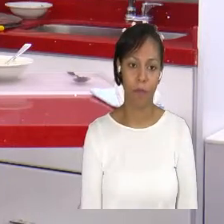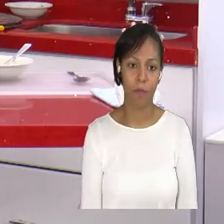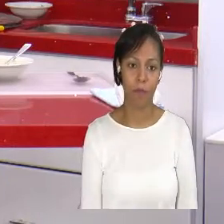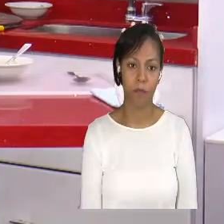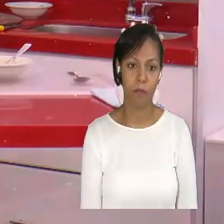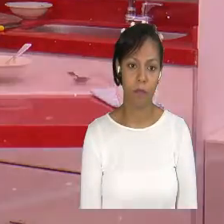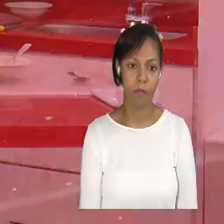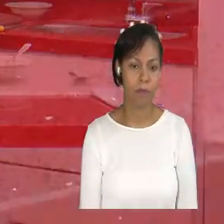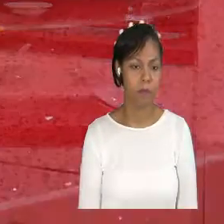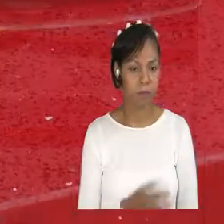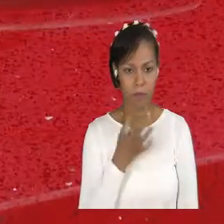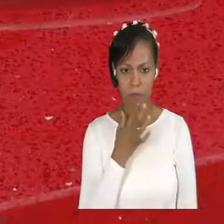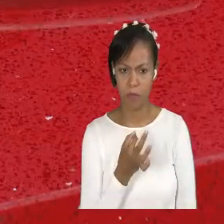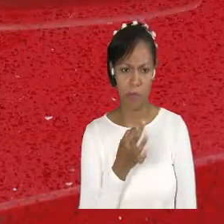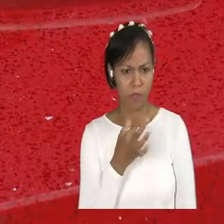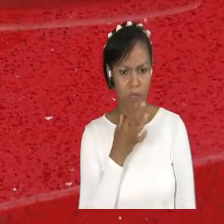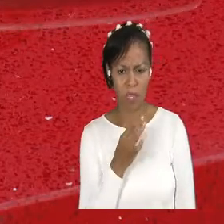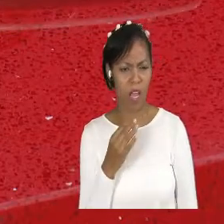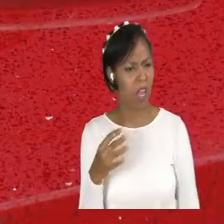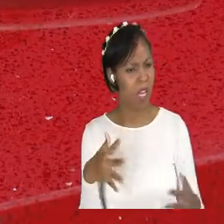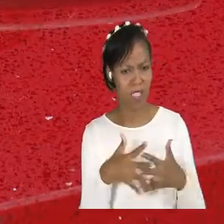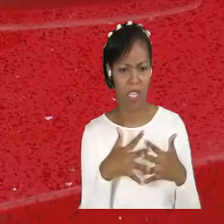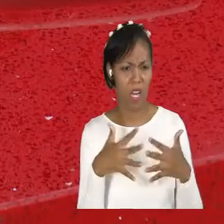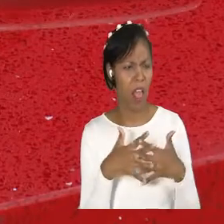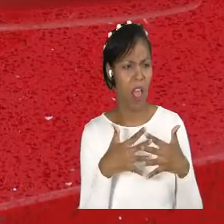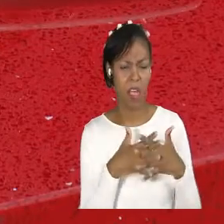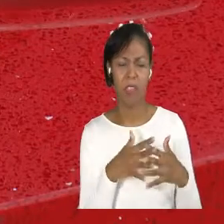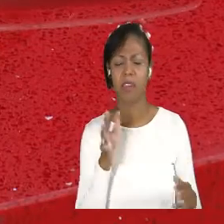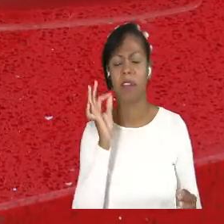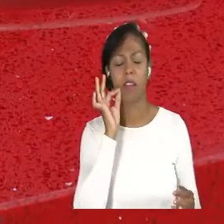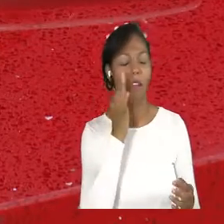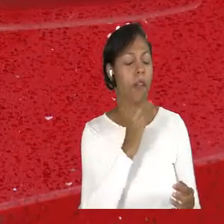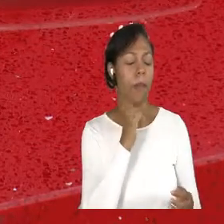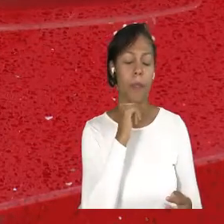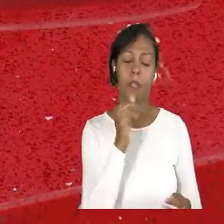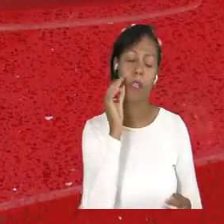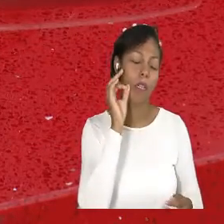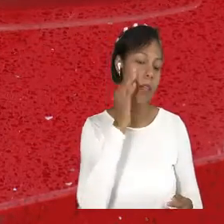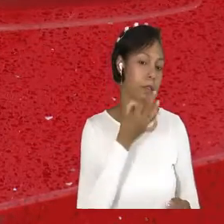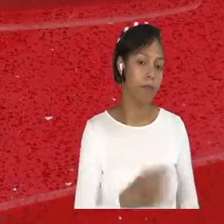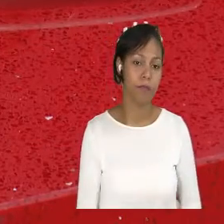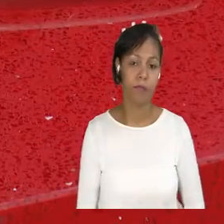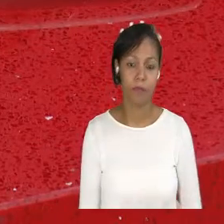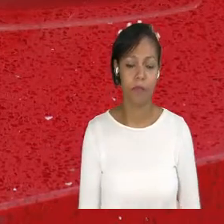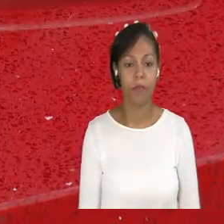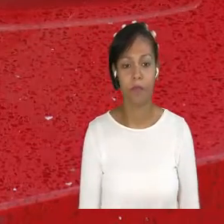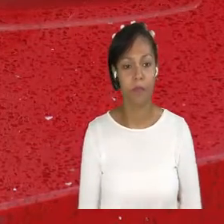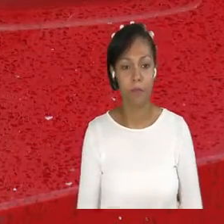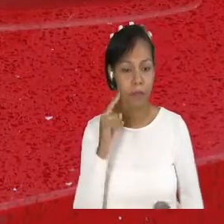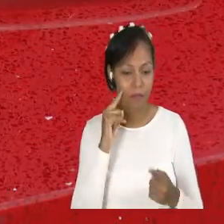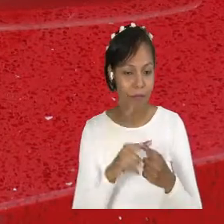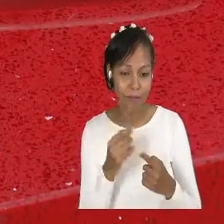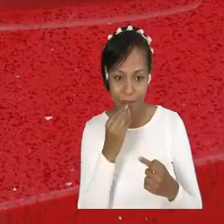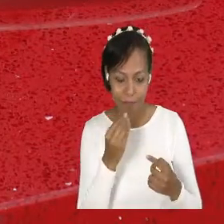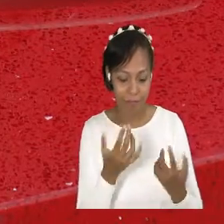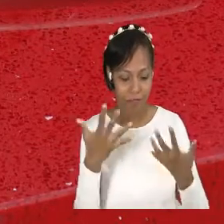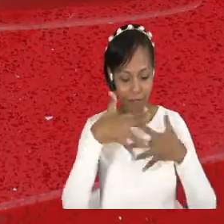ensaladita está completamente deliciosa. Sí, lo ideal en las comidas es mezclar,